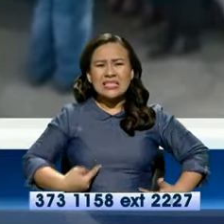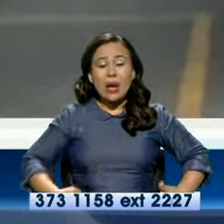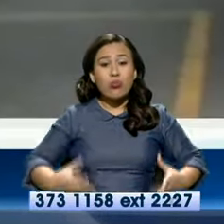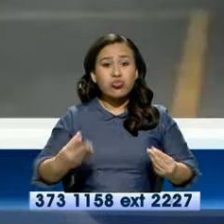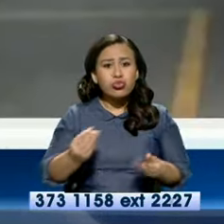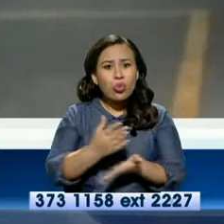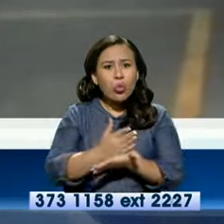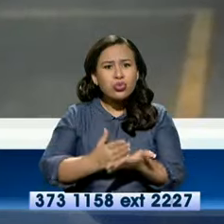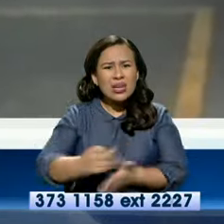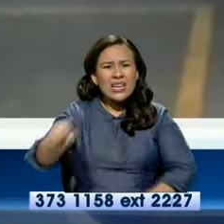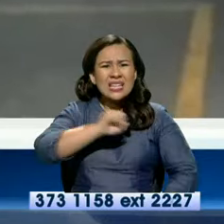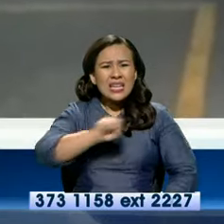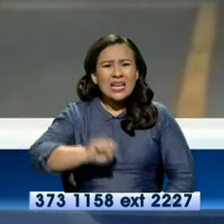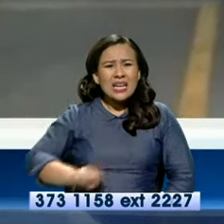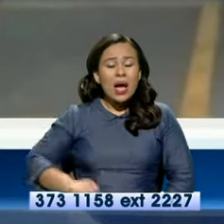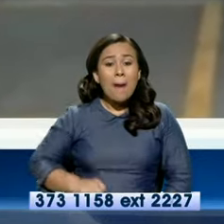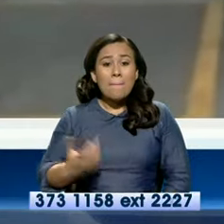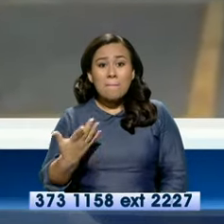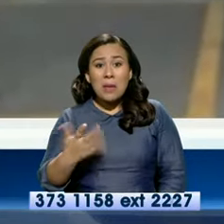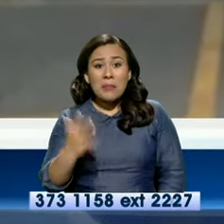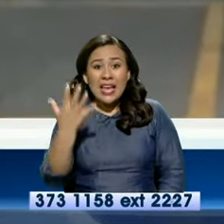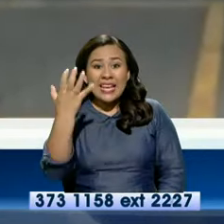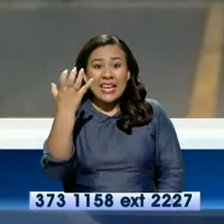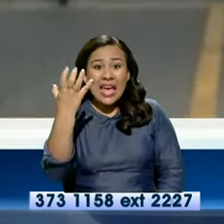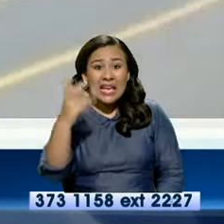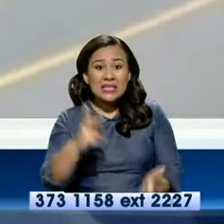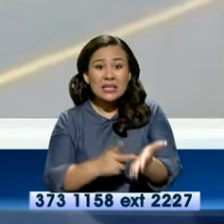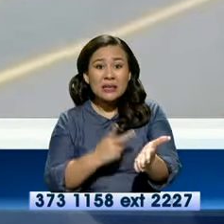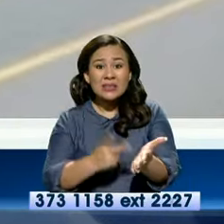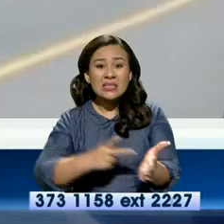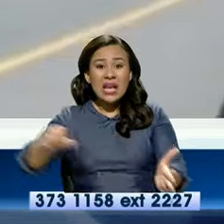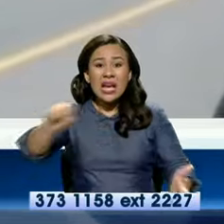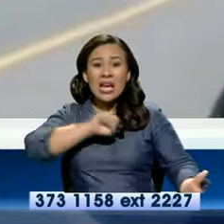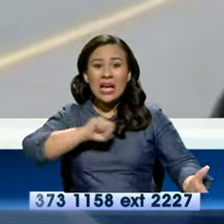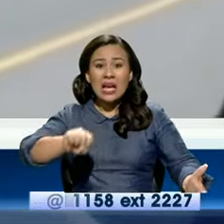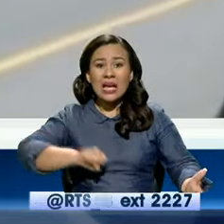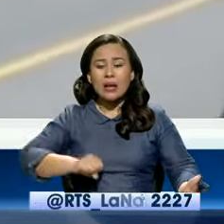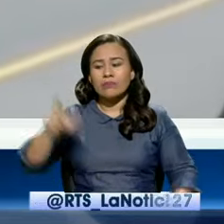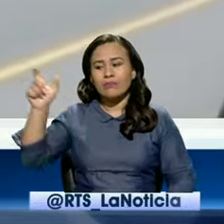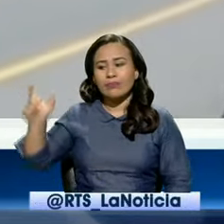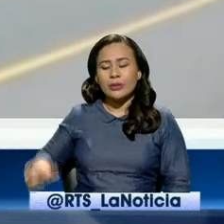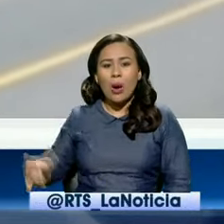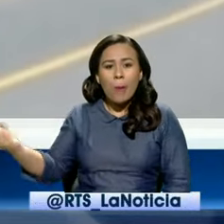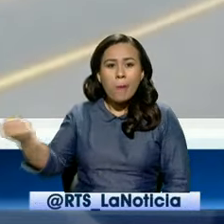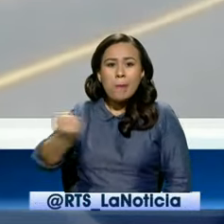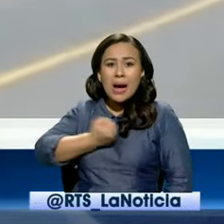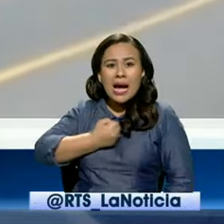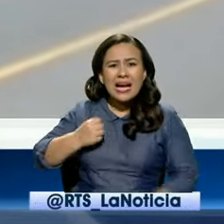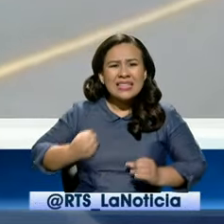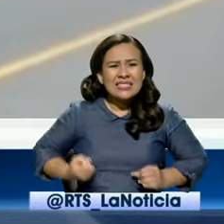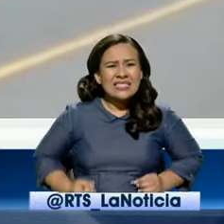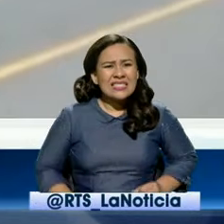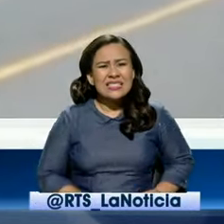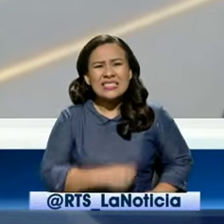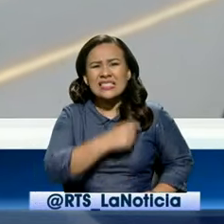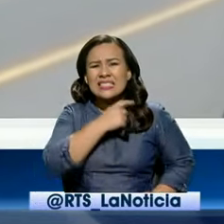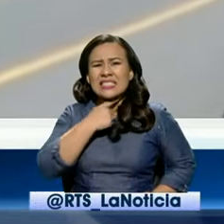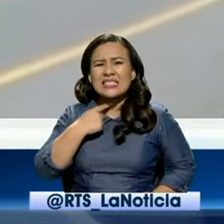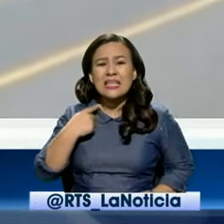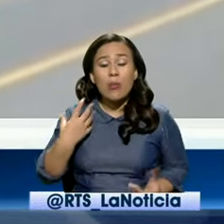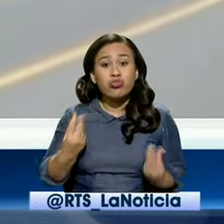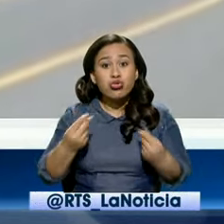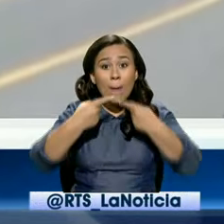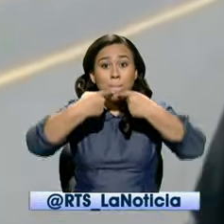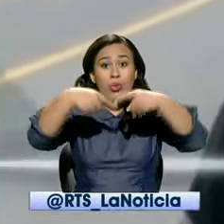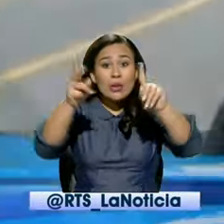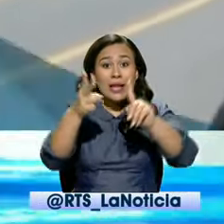Los galenos contabilizaron cerca de 15 heridas de arma blanca. En ese preciso instante salió del taxi y regresó a ver a la gente como si